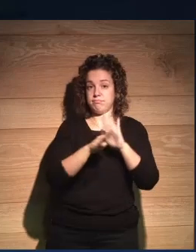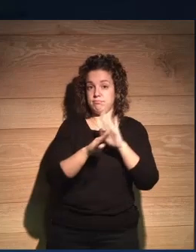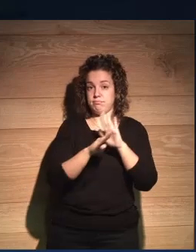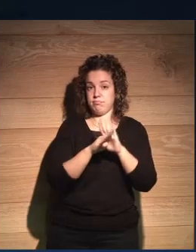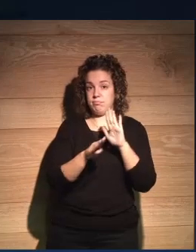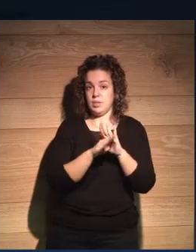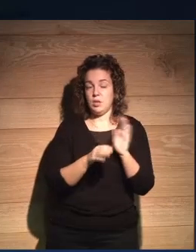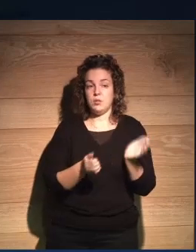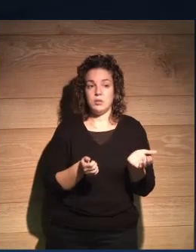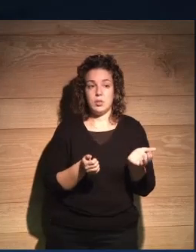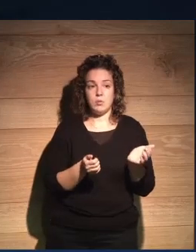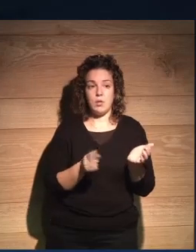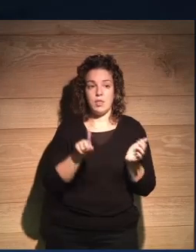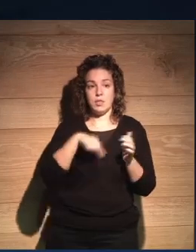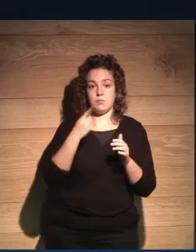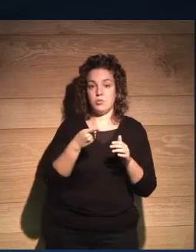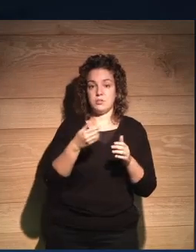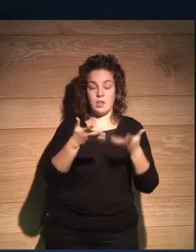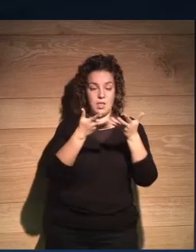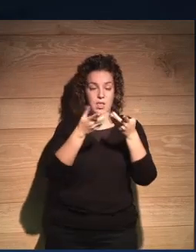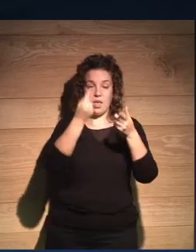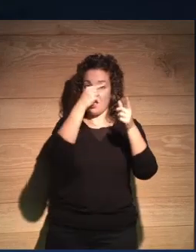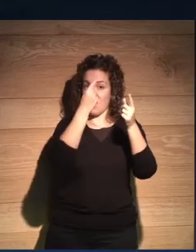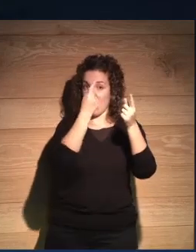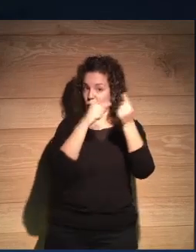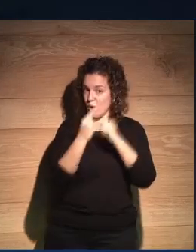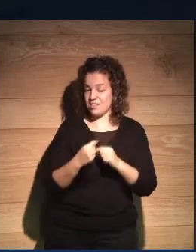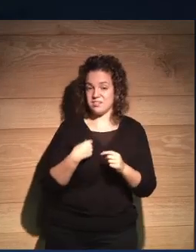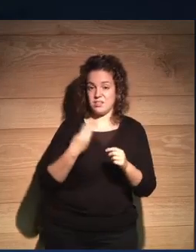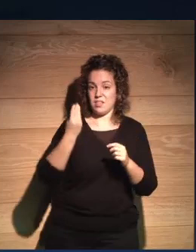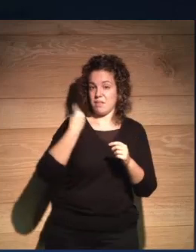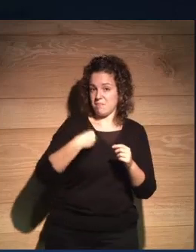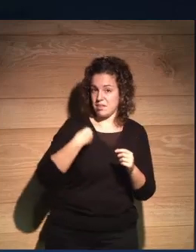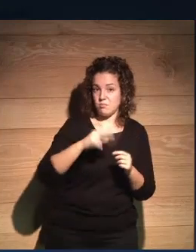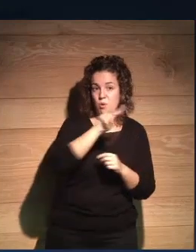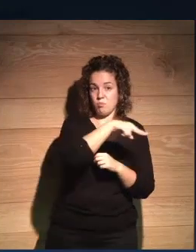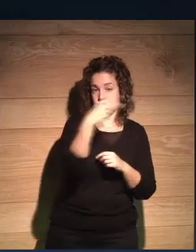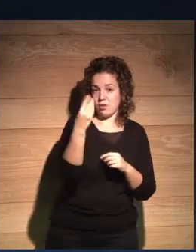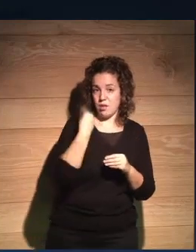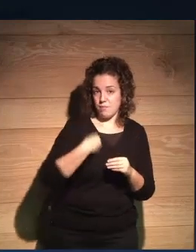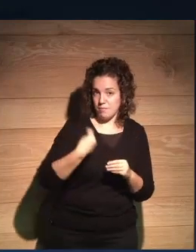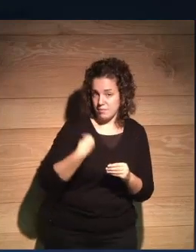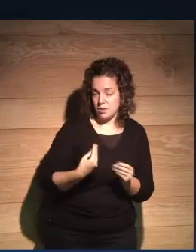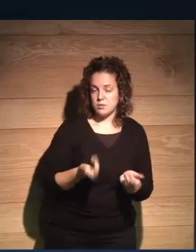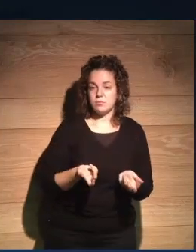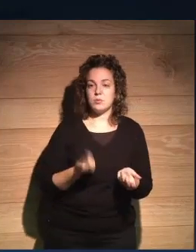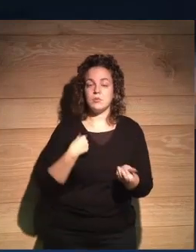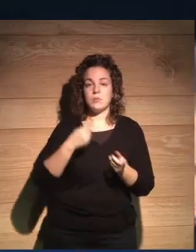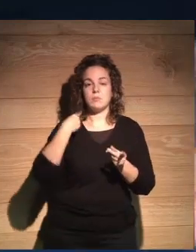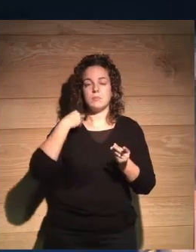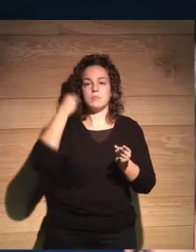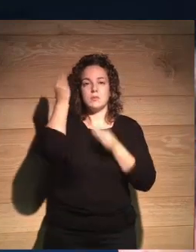proceso. En la siguiente encuesta saldrá lo mismo y en las siguientes puntuaciones saldrá lo mismo. Yo creo que hay un problema a